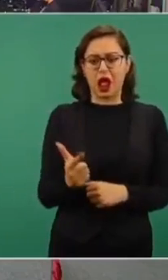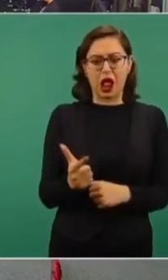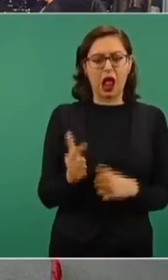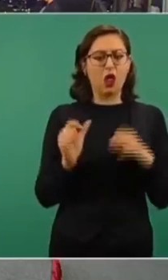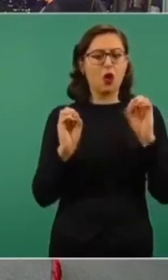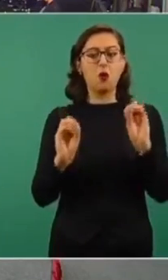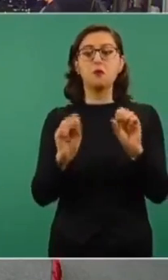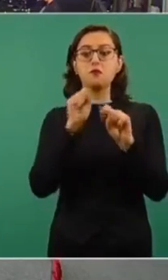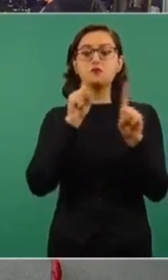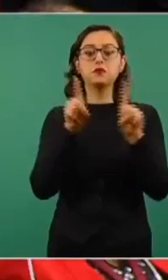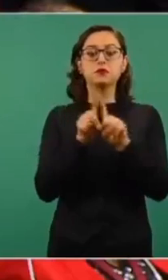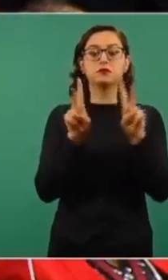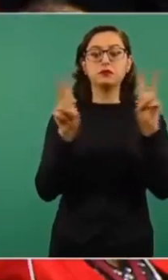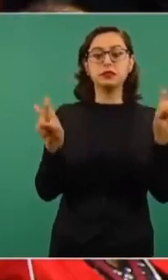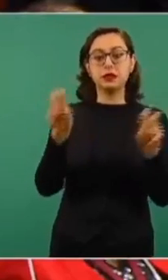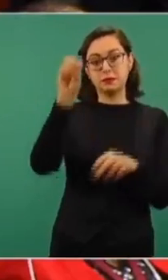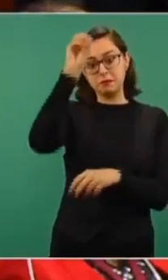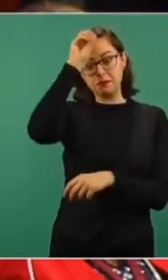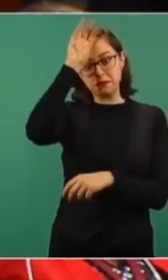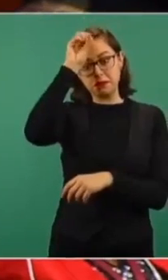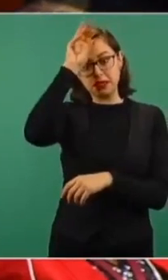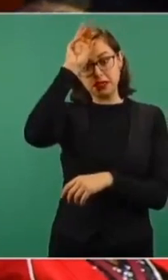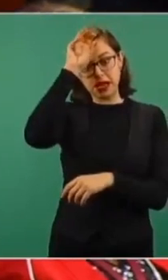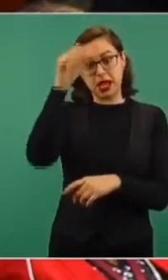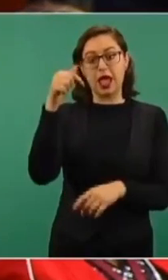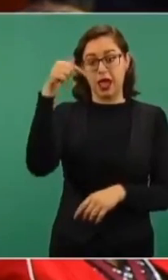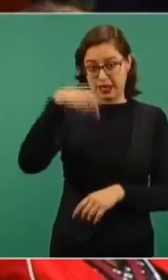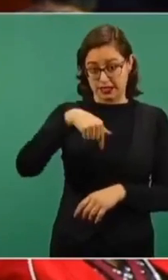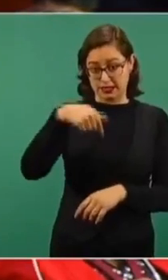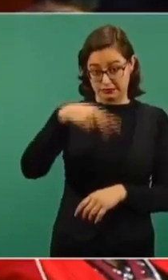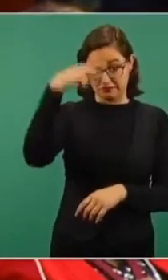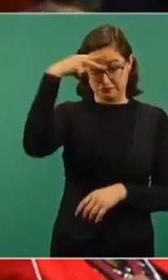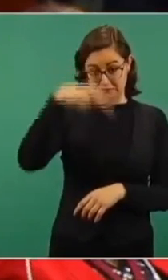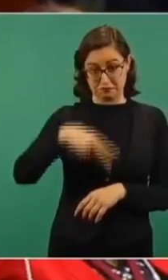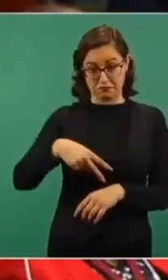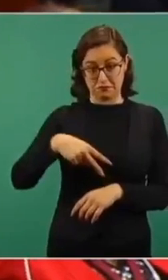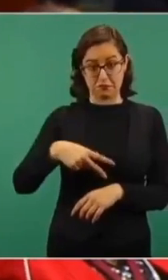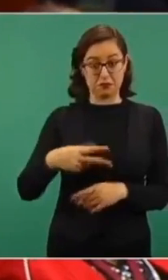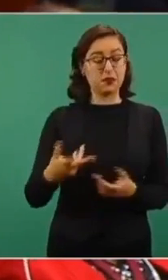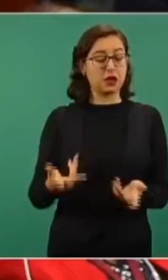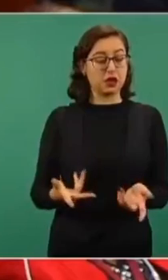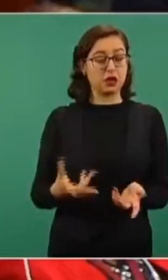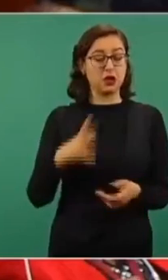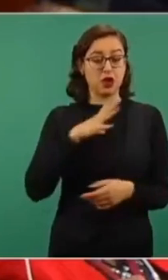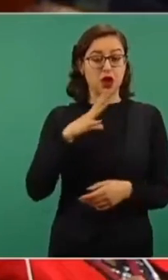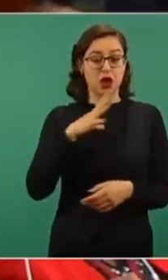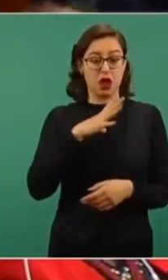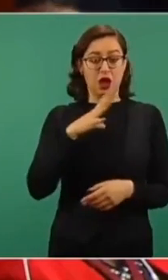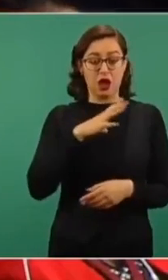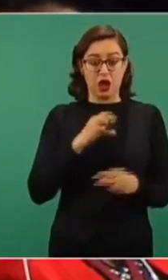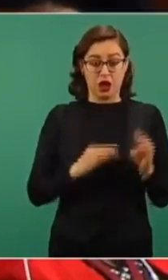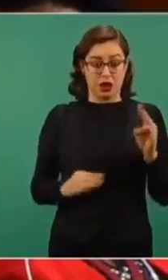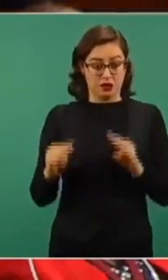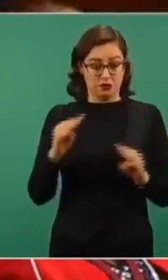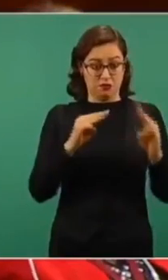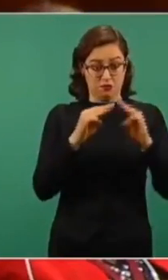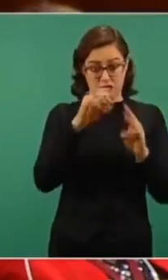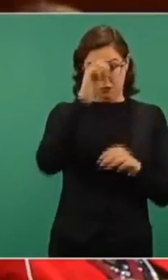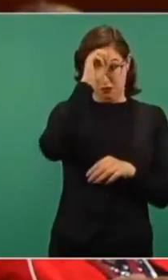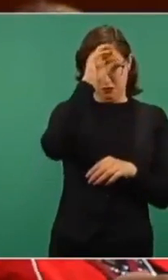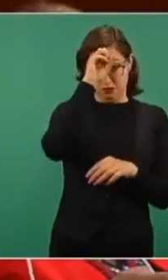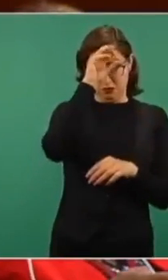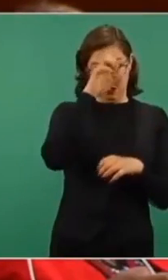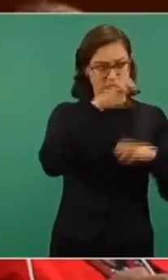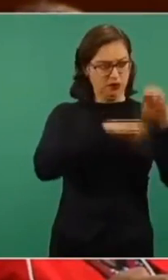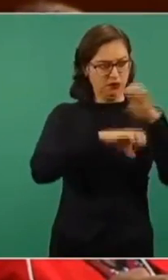las mineras? Nosotros tenemos en este momento en el país, y aquí se ha tocado en la conferencia, el problema con las mineras en nuestro